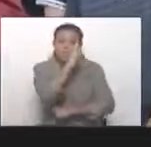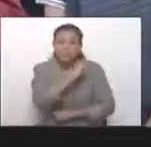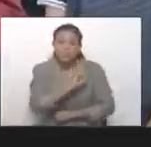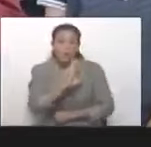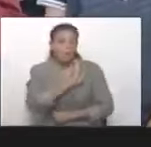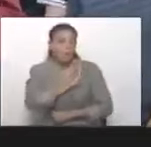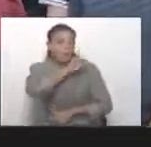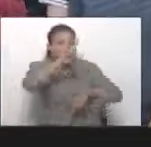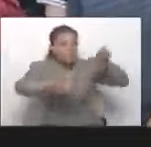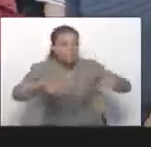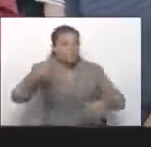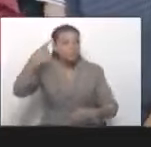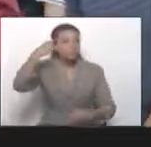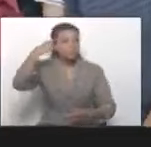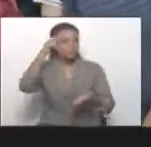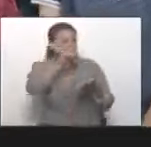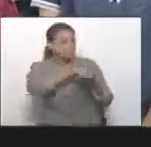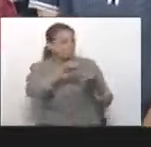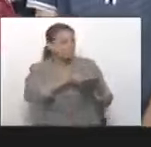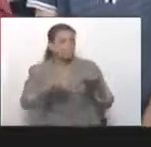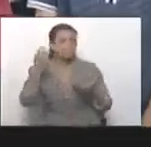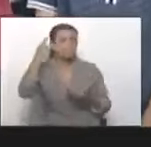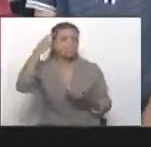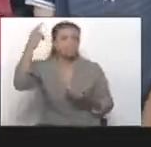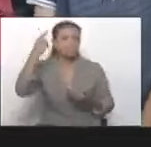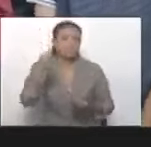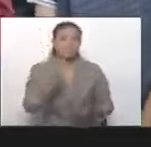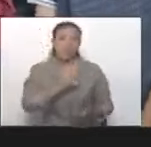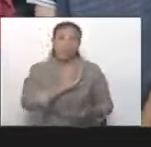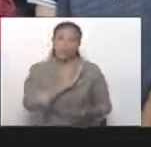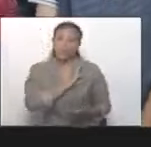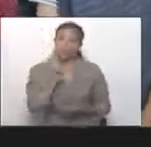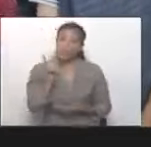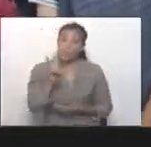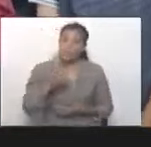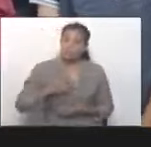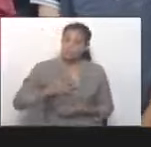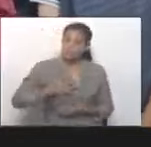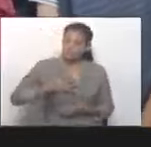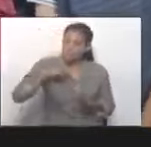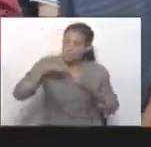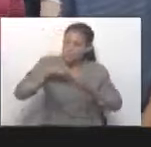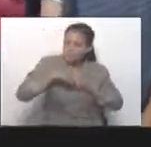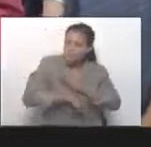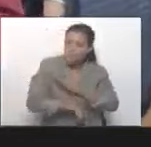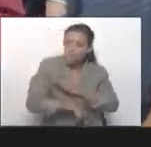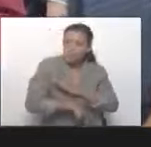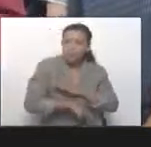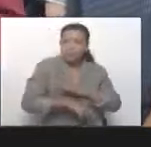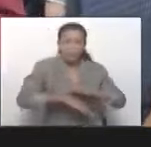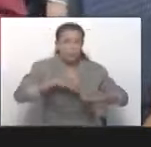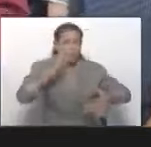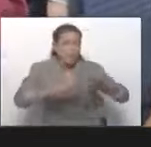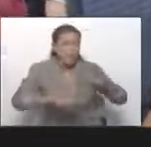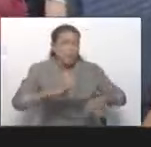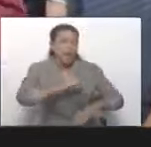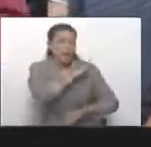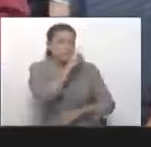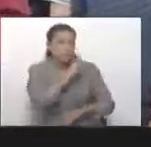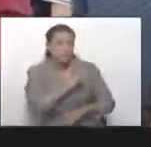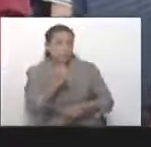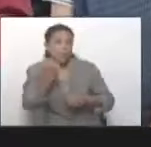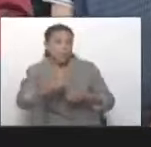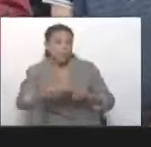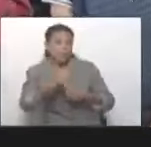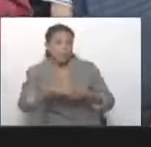zuliano. Y si es zuliano, es venezolano. El sentimiento más profundo de la gaita de